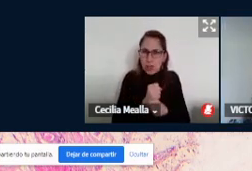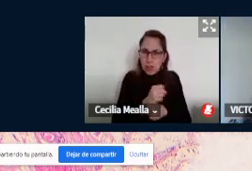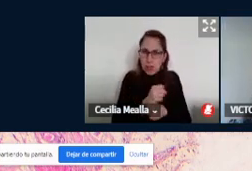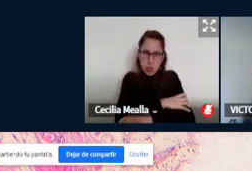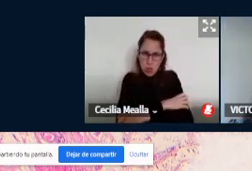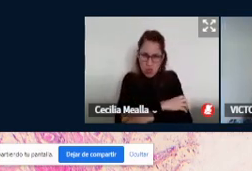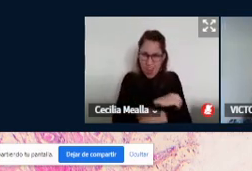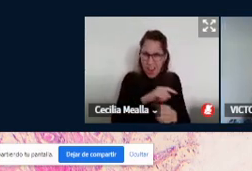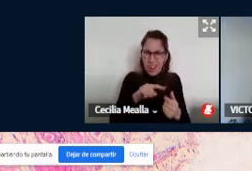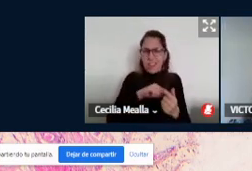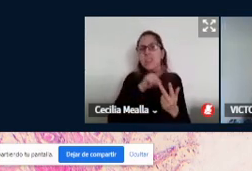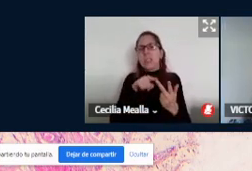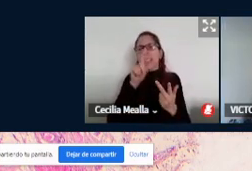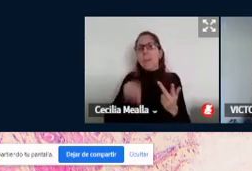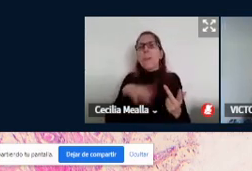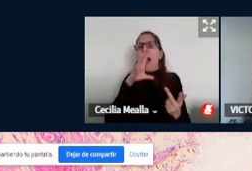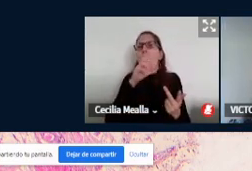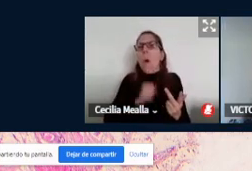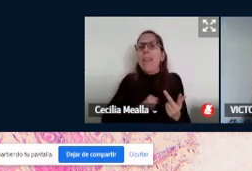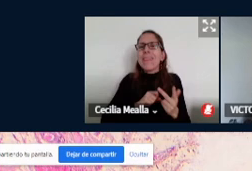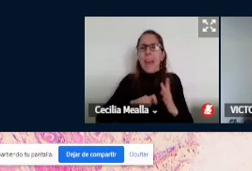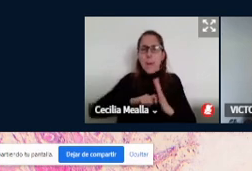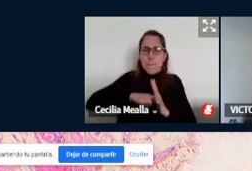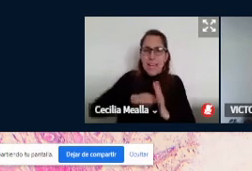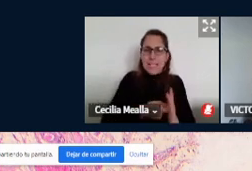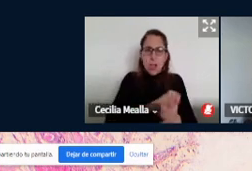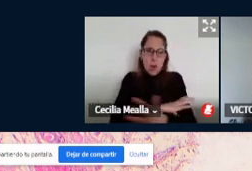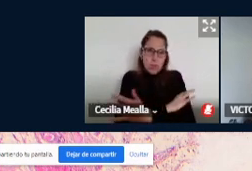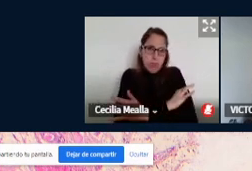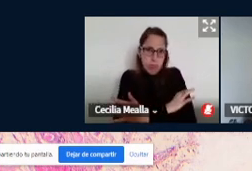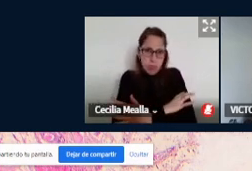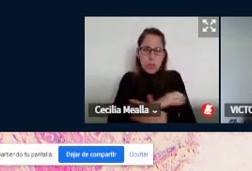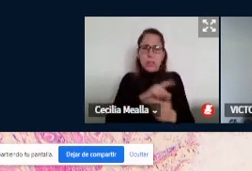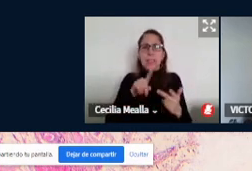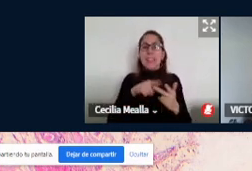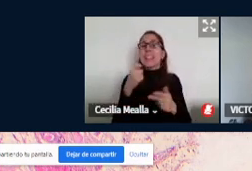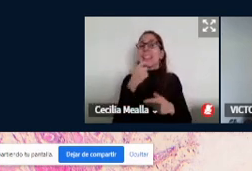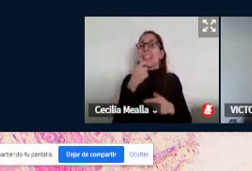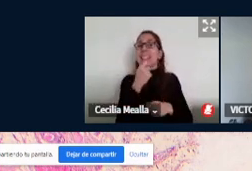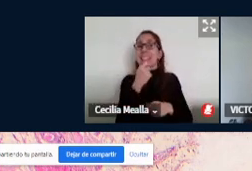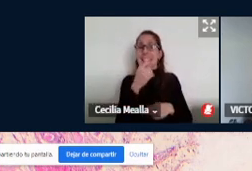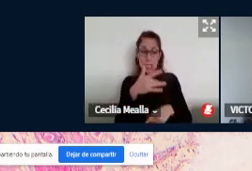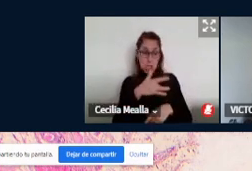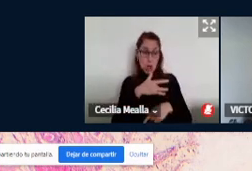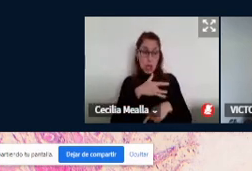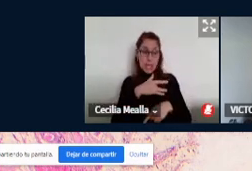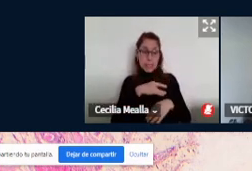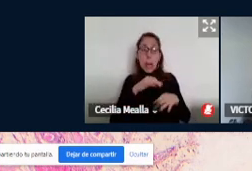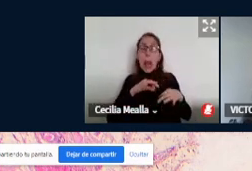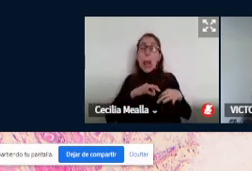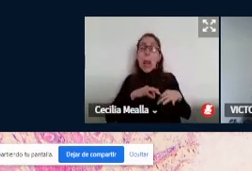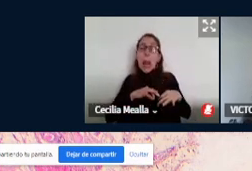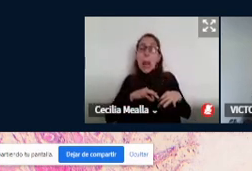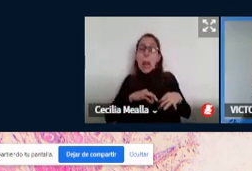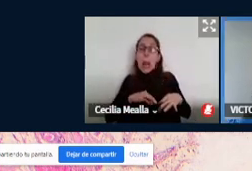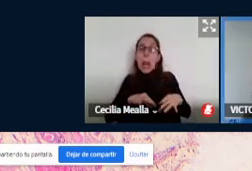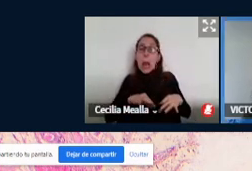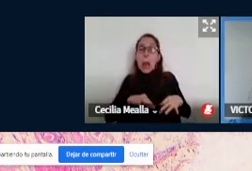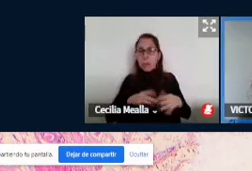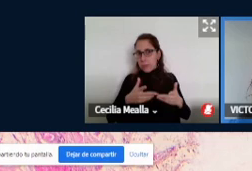Valentina dice para resistir la presión, y Mateo dice porque si salen del corazón capilares explota todo,